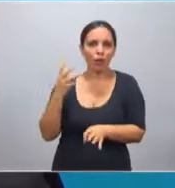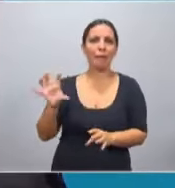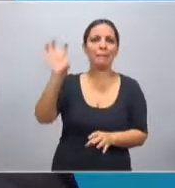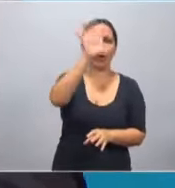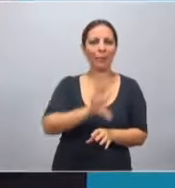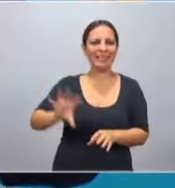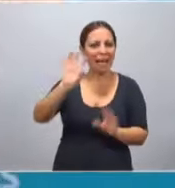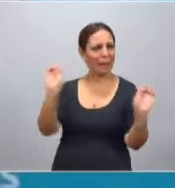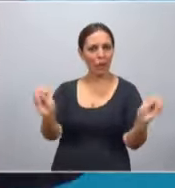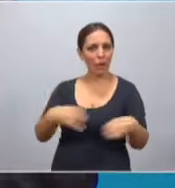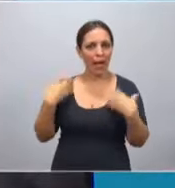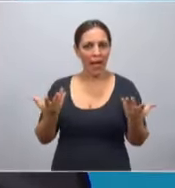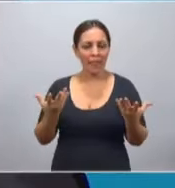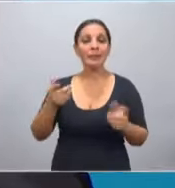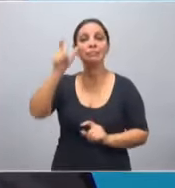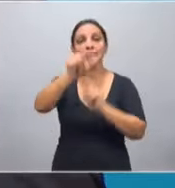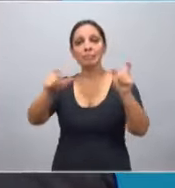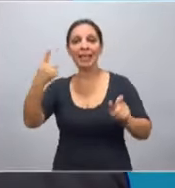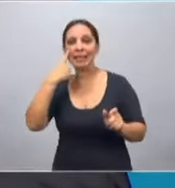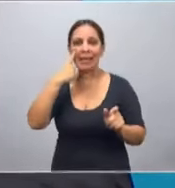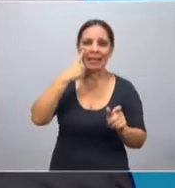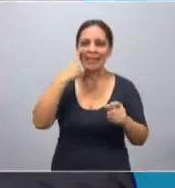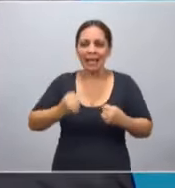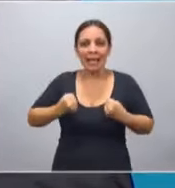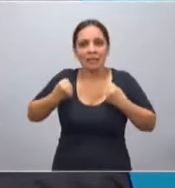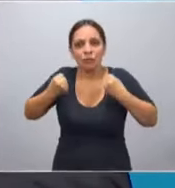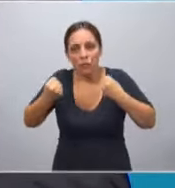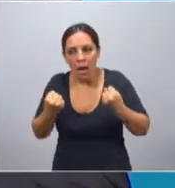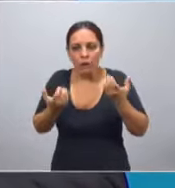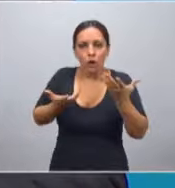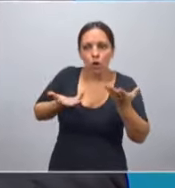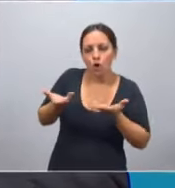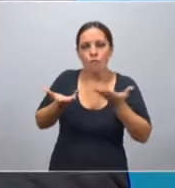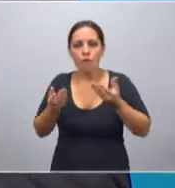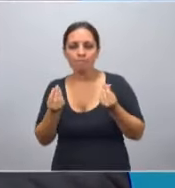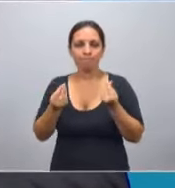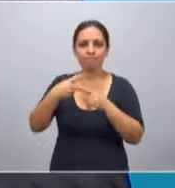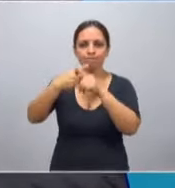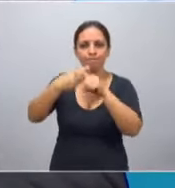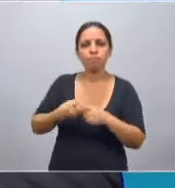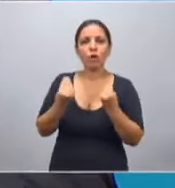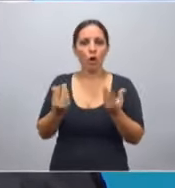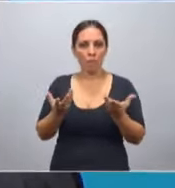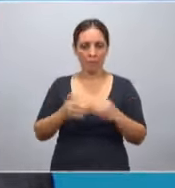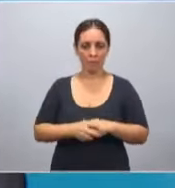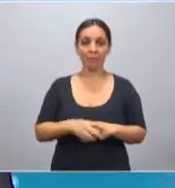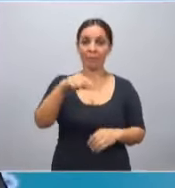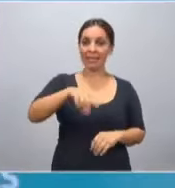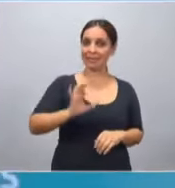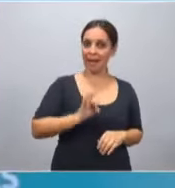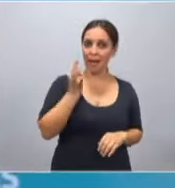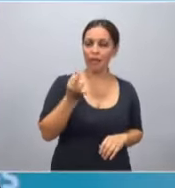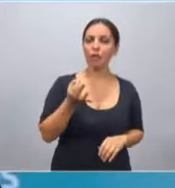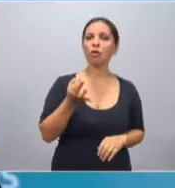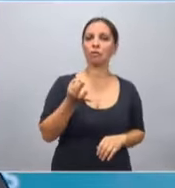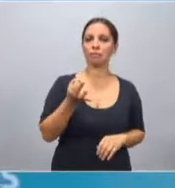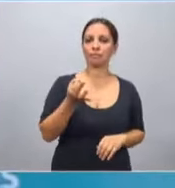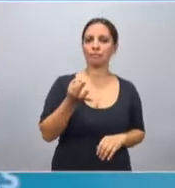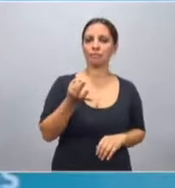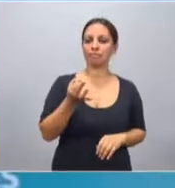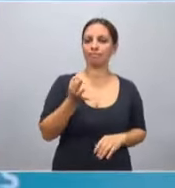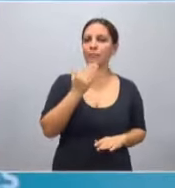argentinas a los intendentes que hacen un esfuerzo muy grande también para sostener como este año eh no